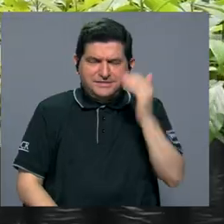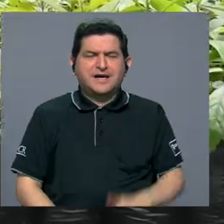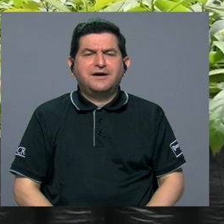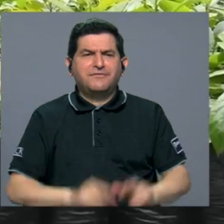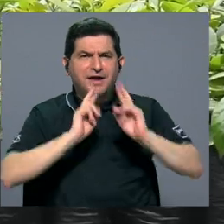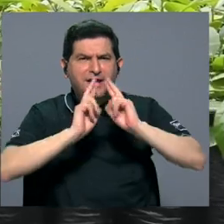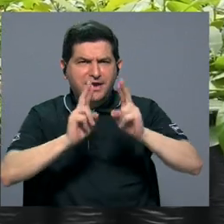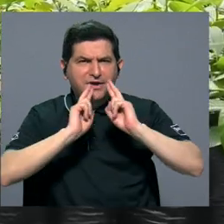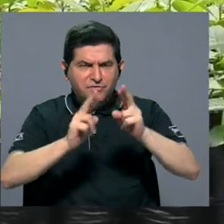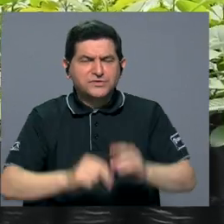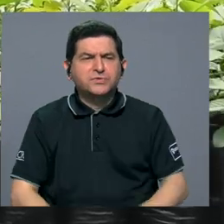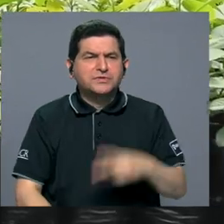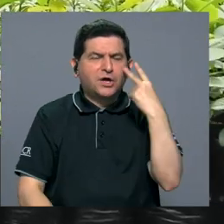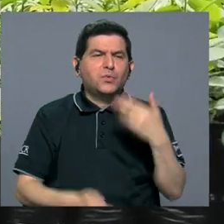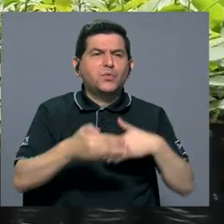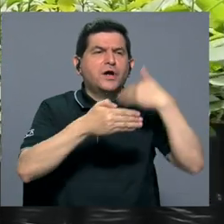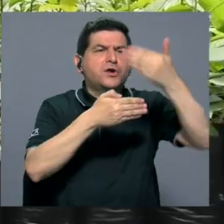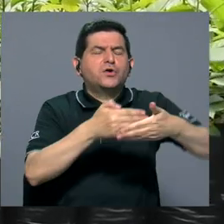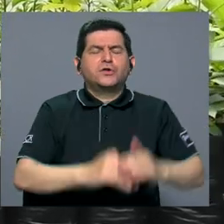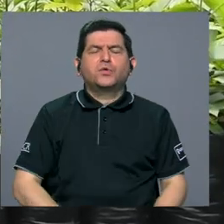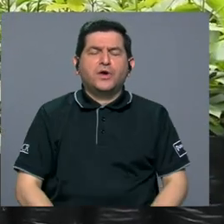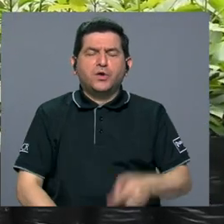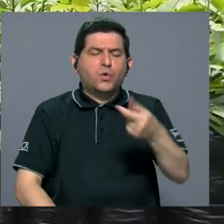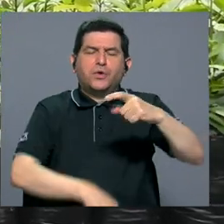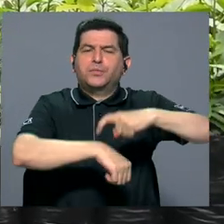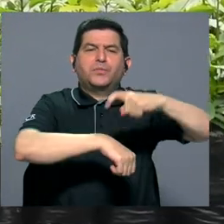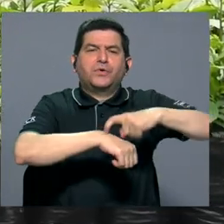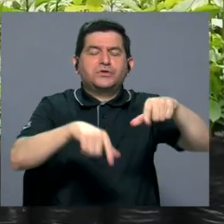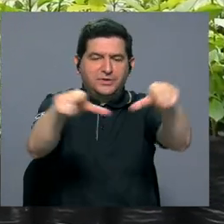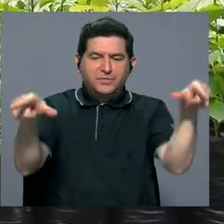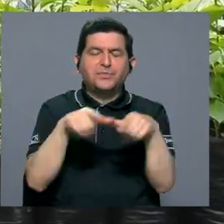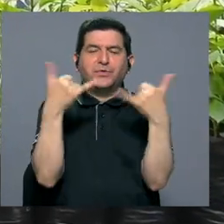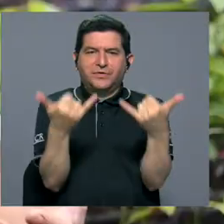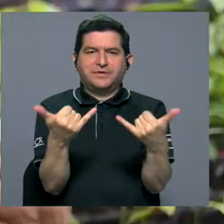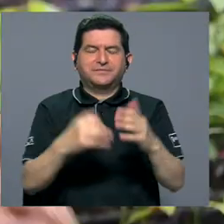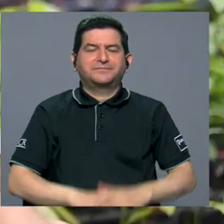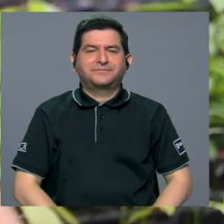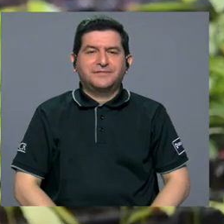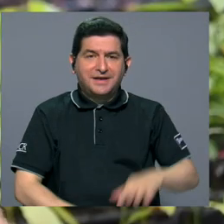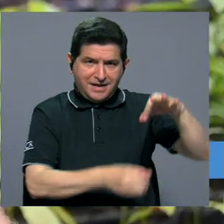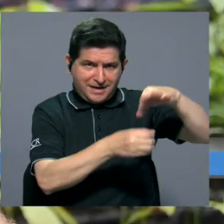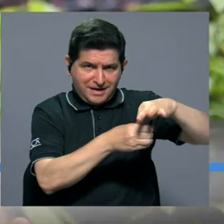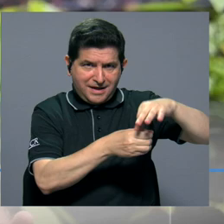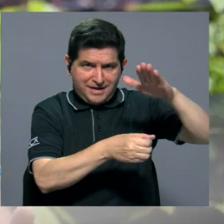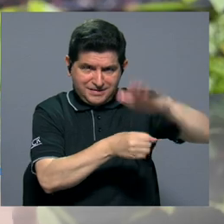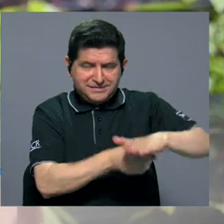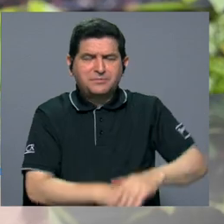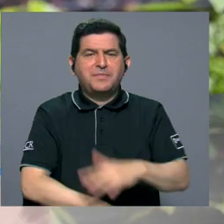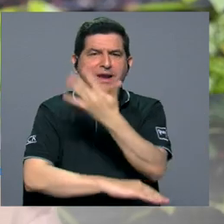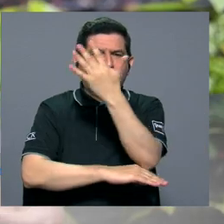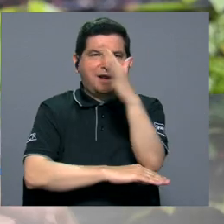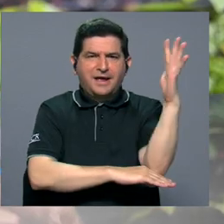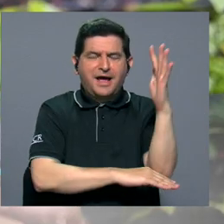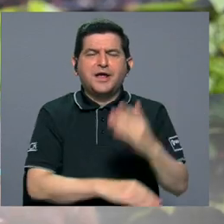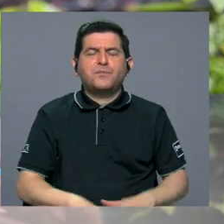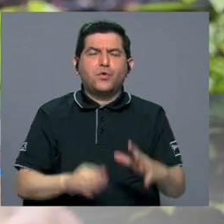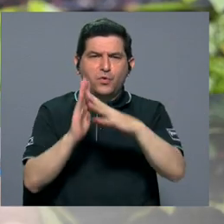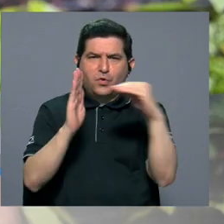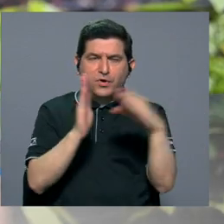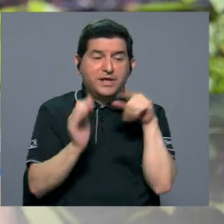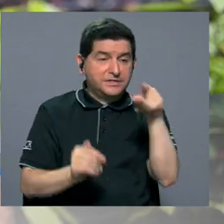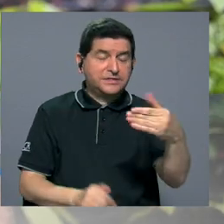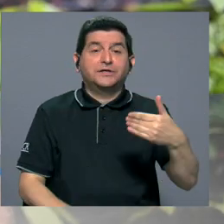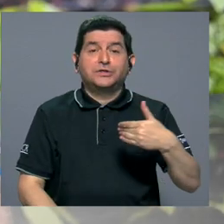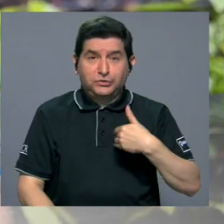los resultados se van a ver en campo a muy corto plazo. Al sembrar árboles clonales, ellos